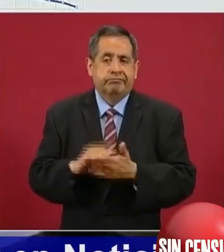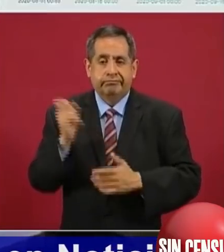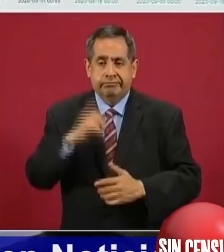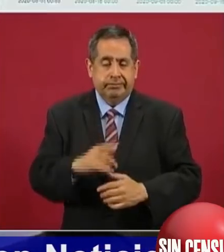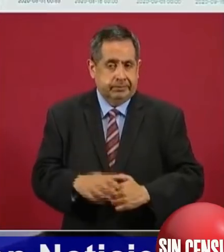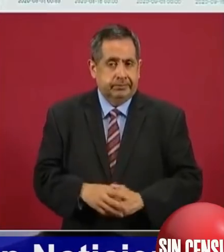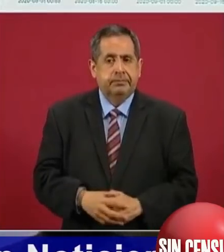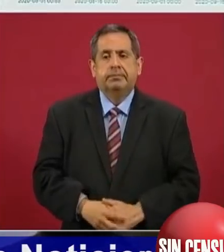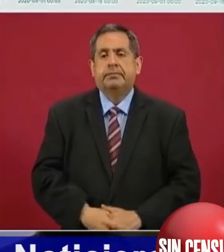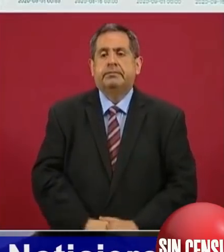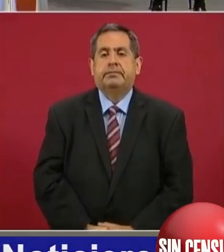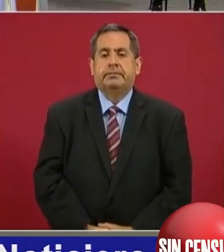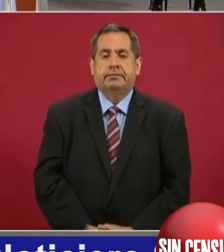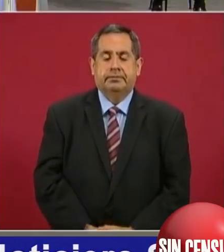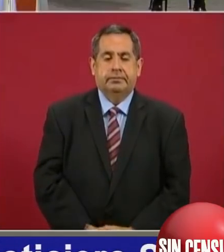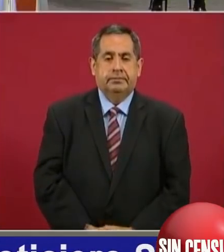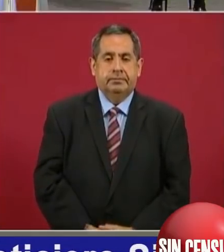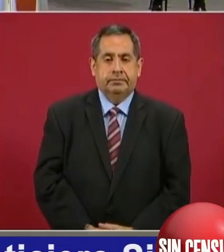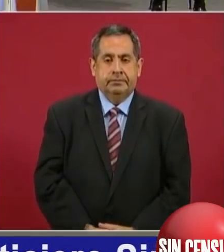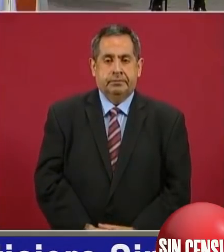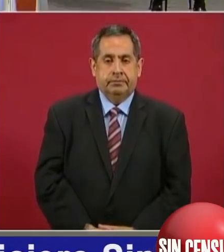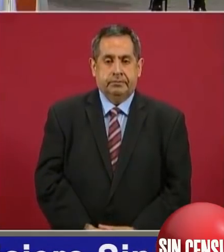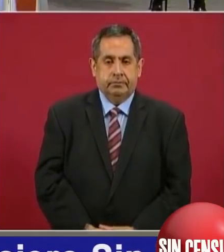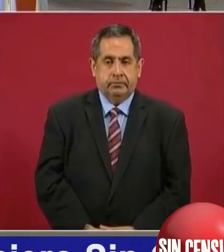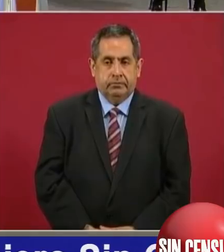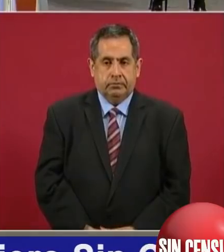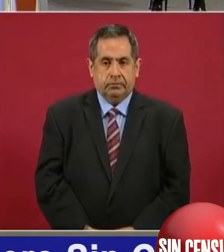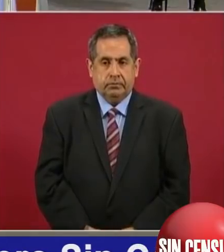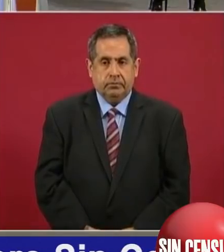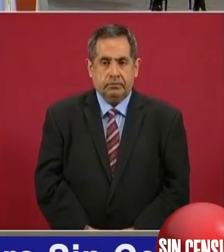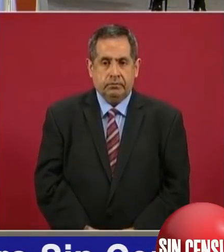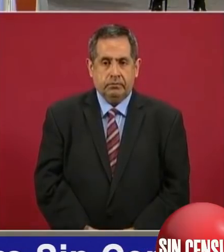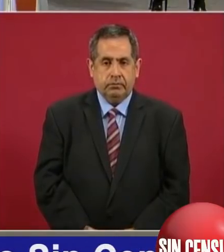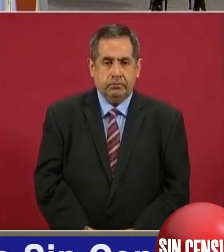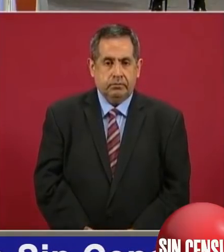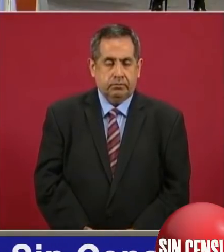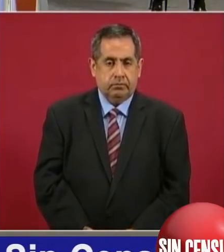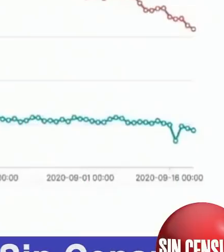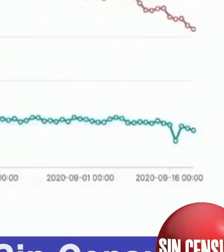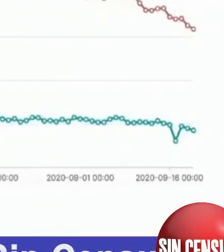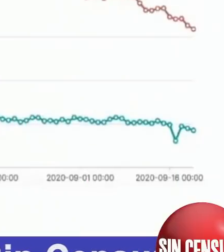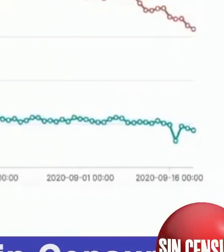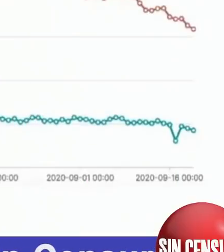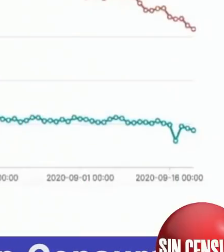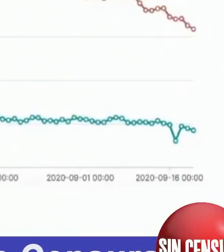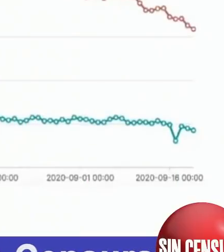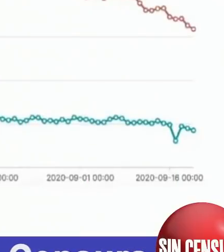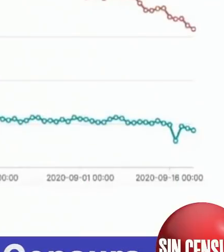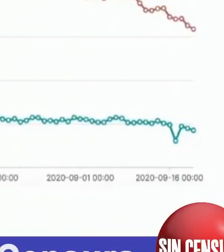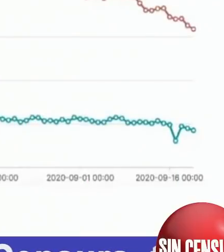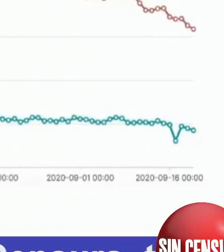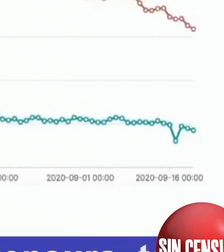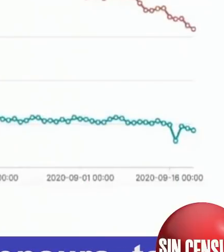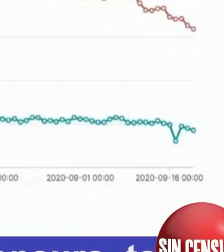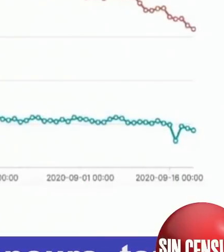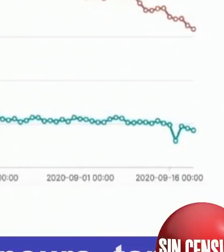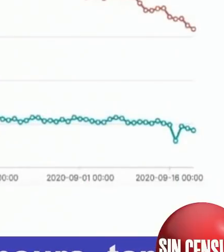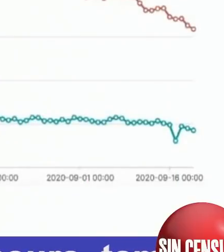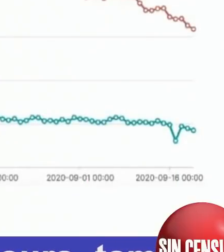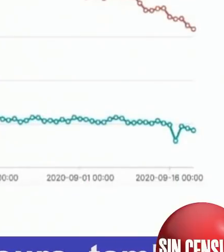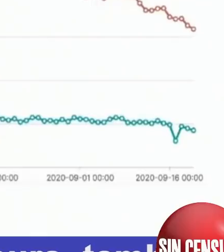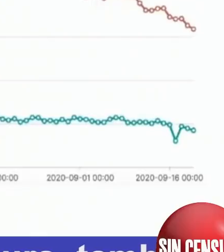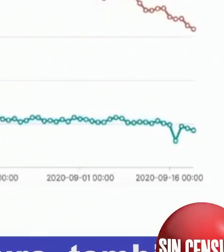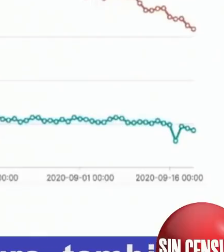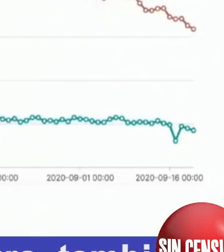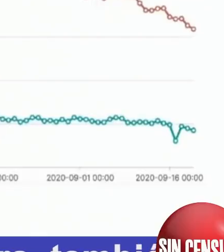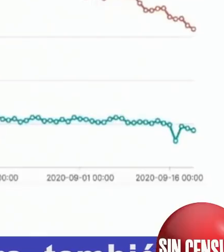epidemia. La siguiente. La ocupación hospitalaria en Nuevo León desde el 1 de septiembre va a la baja, lo cual es alentador.